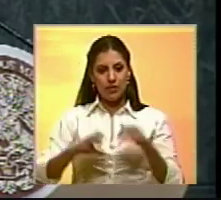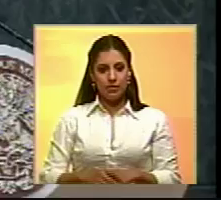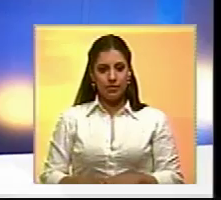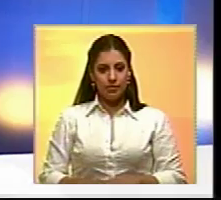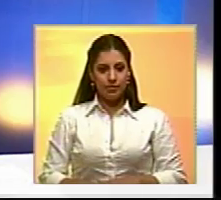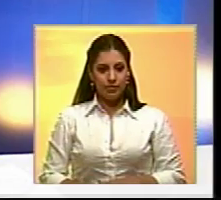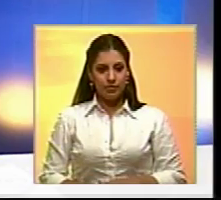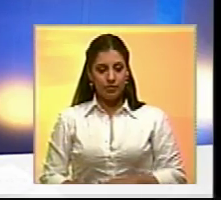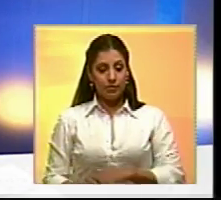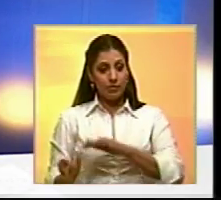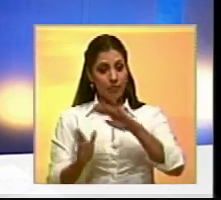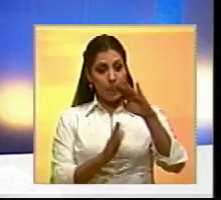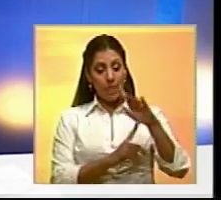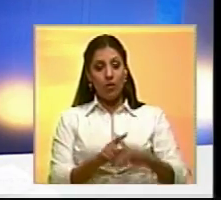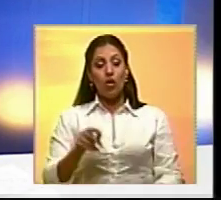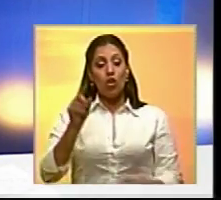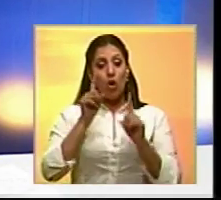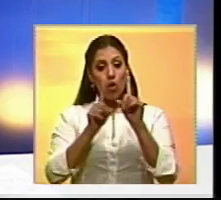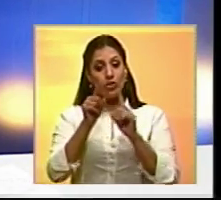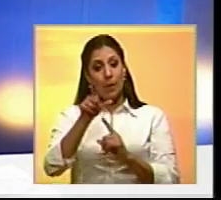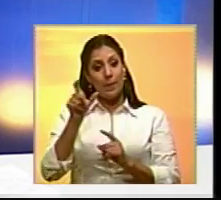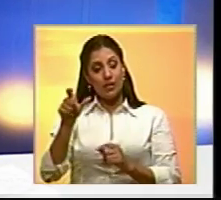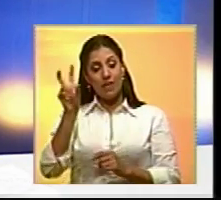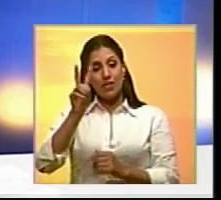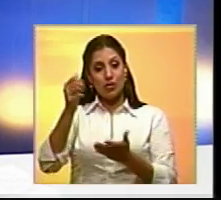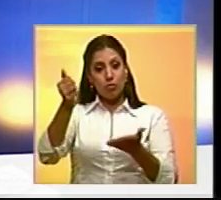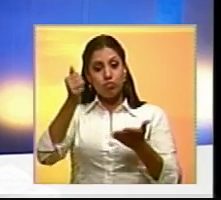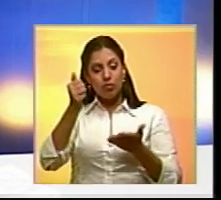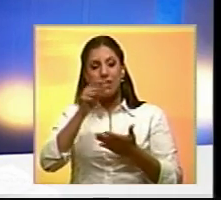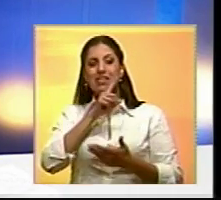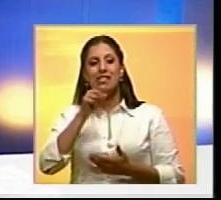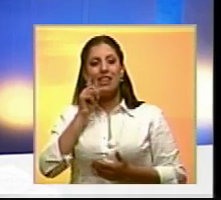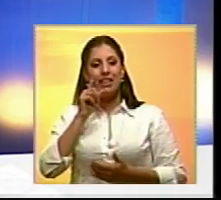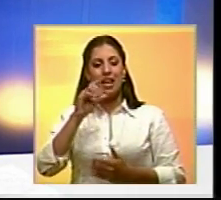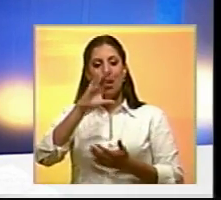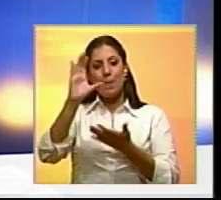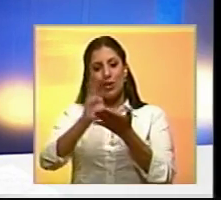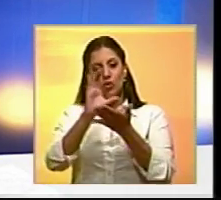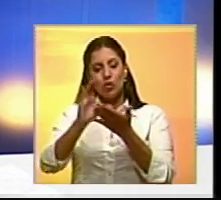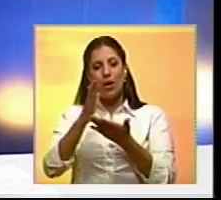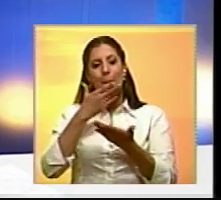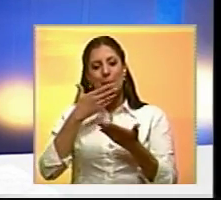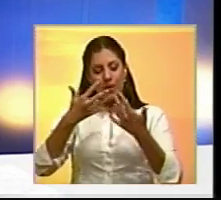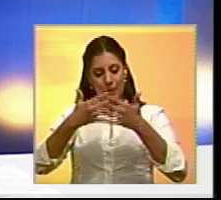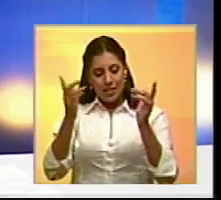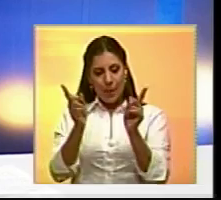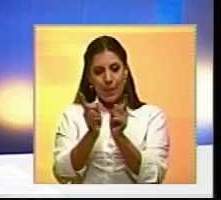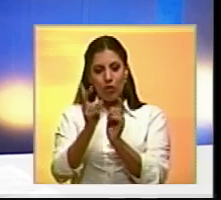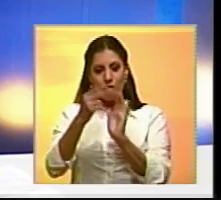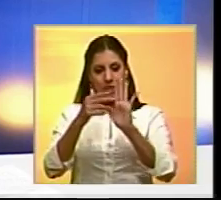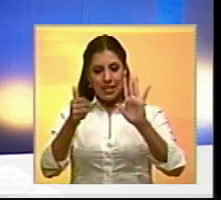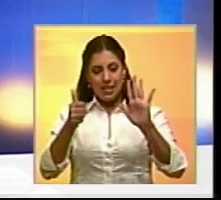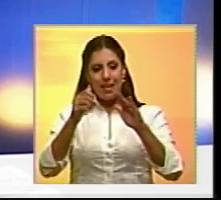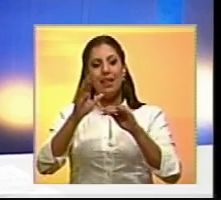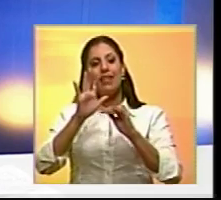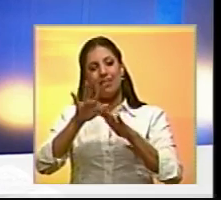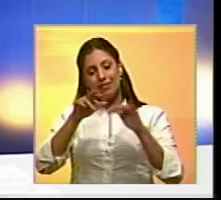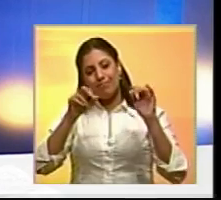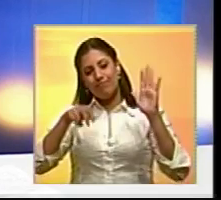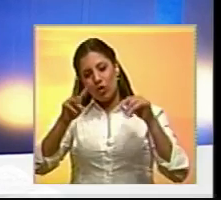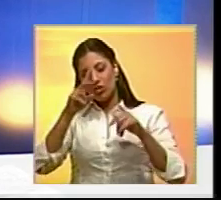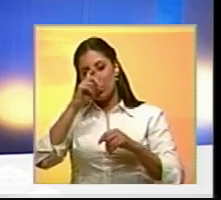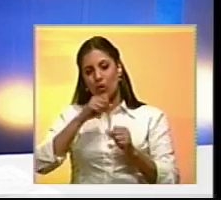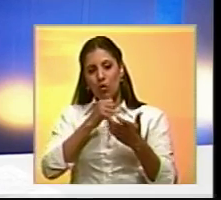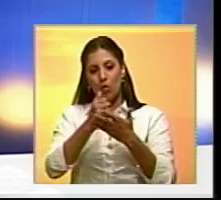naciones. 11 venezolanos fueron galardonados con el premio Citi al Microempresario 2016 en su 12ª edición